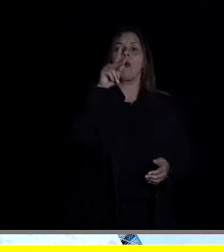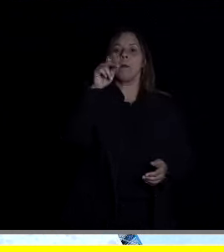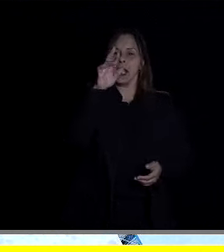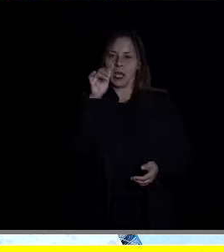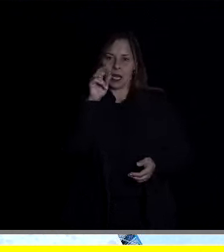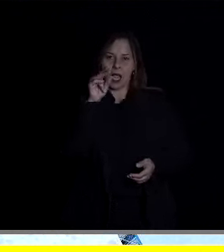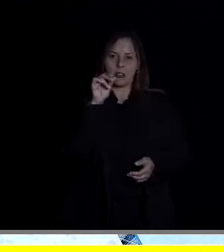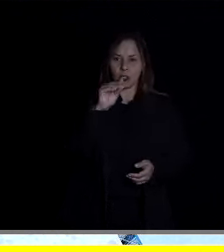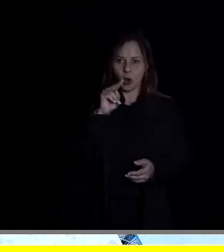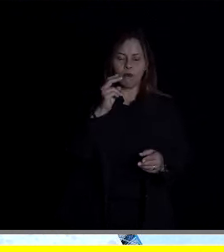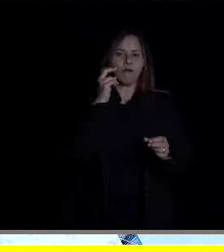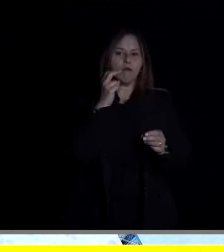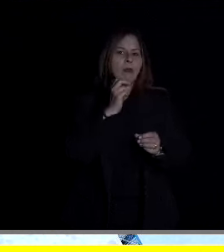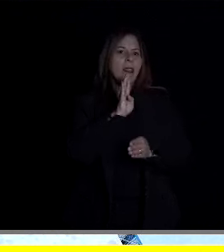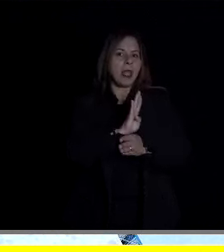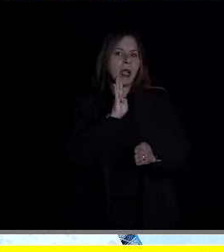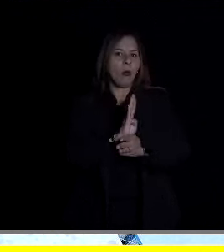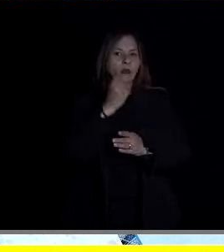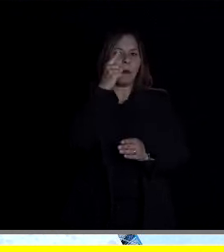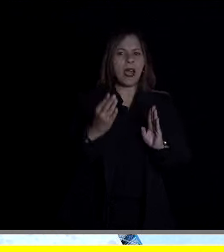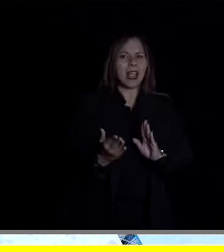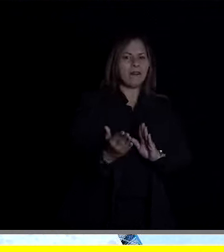los retos ante los desastres.